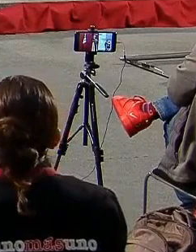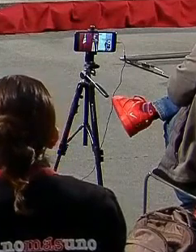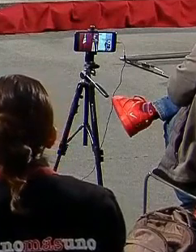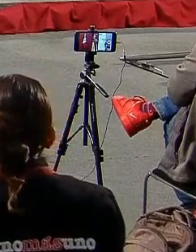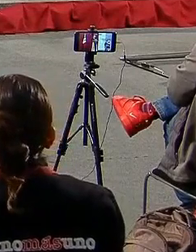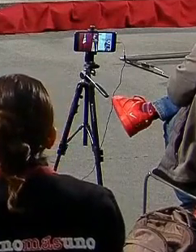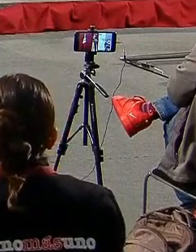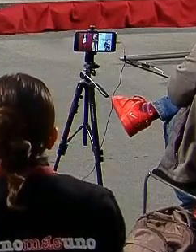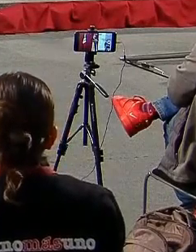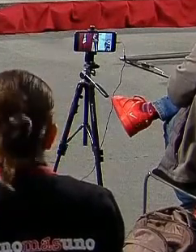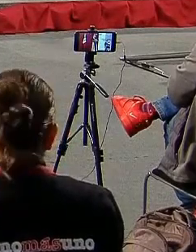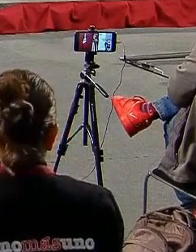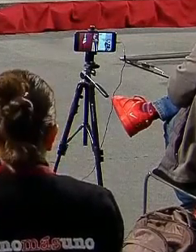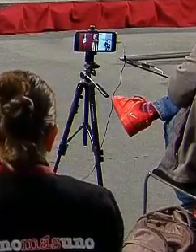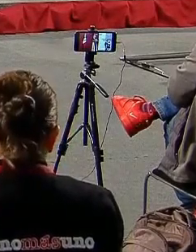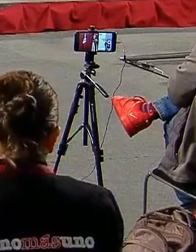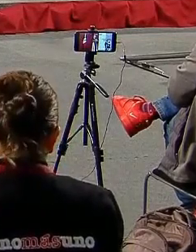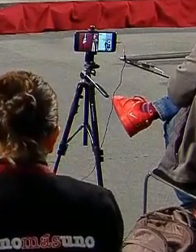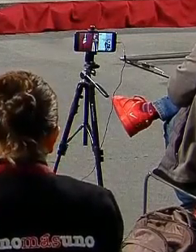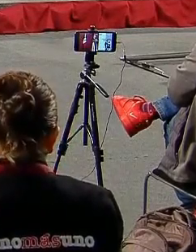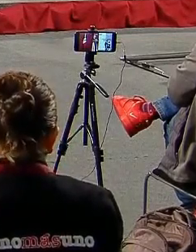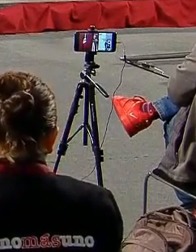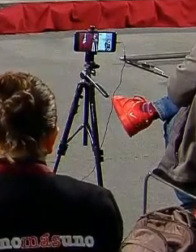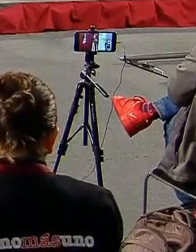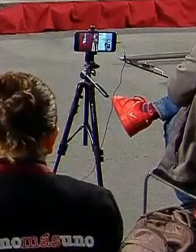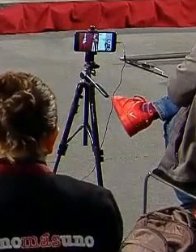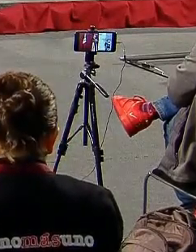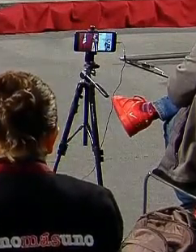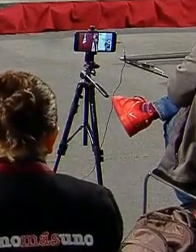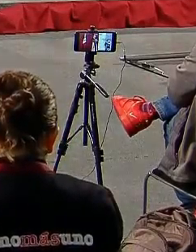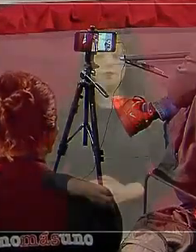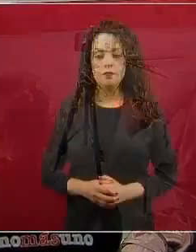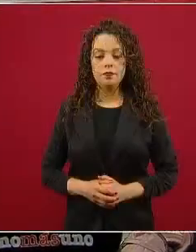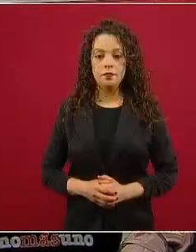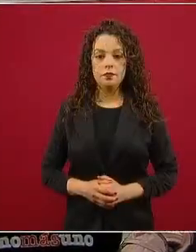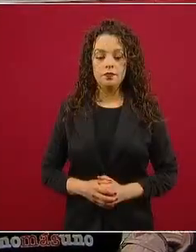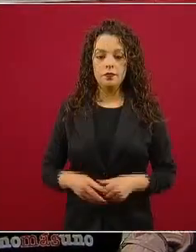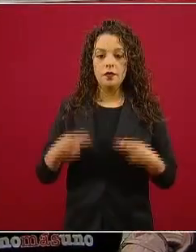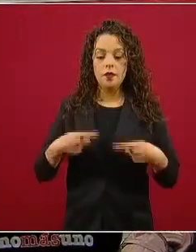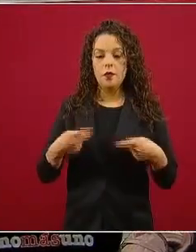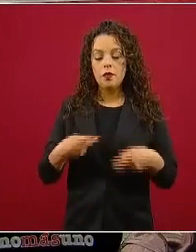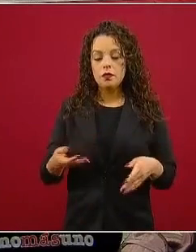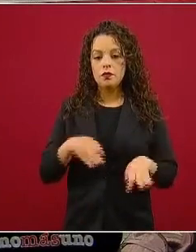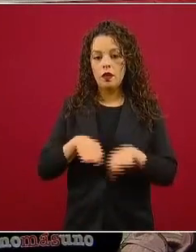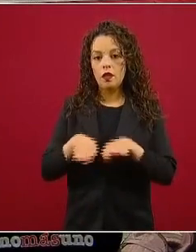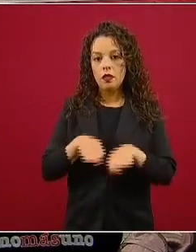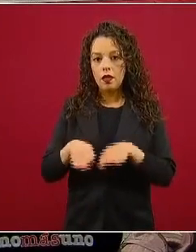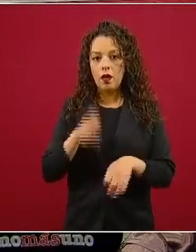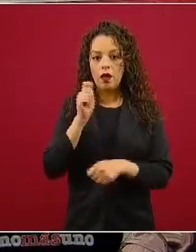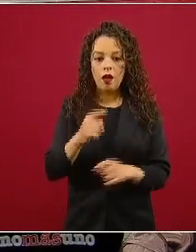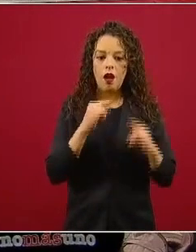comerciantes. Ahora estamos ayudando a tianguistas, se está ayudando a taxistas,